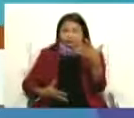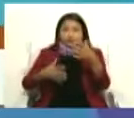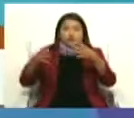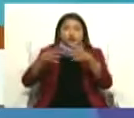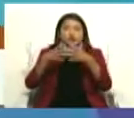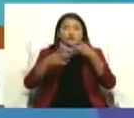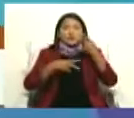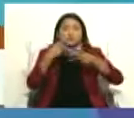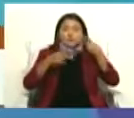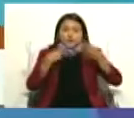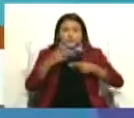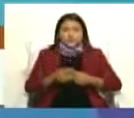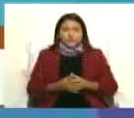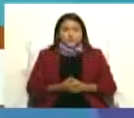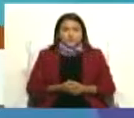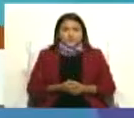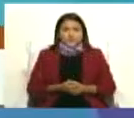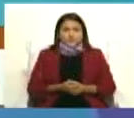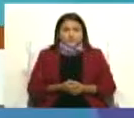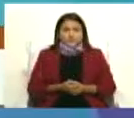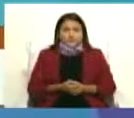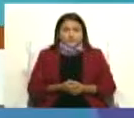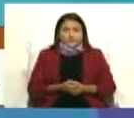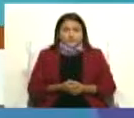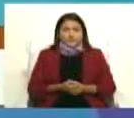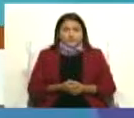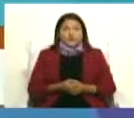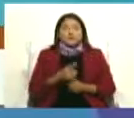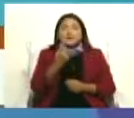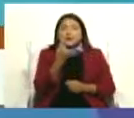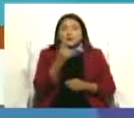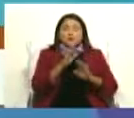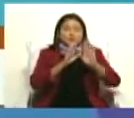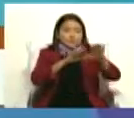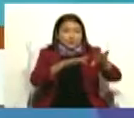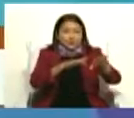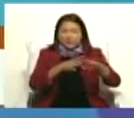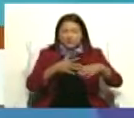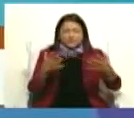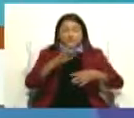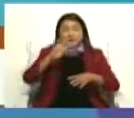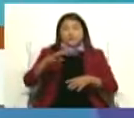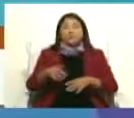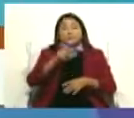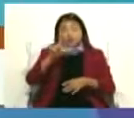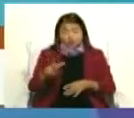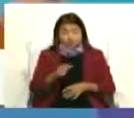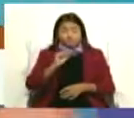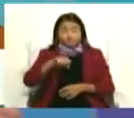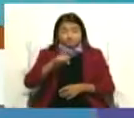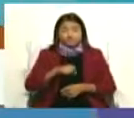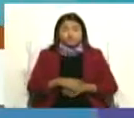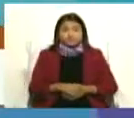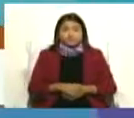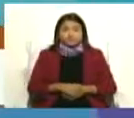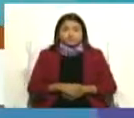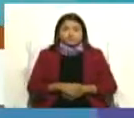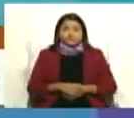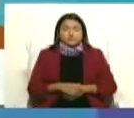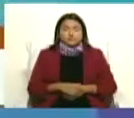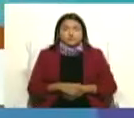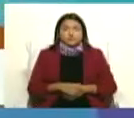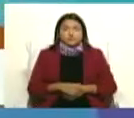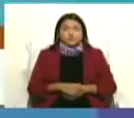generado diferentes acciones para un mismo sentir, que es la defensa de nuestra Guayana Esequiba. Y yo diría que lo que sería demagógico